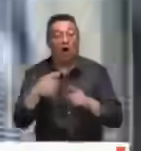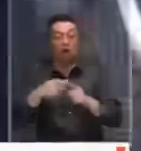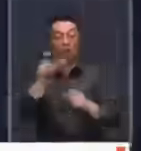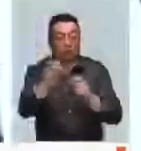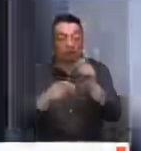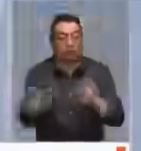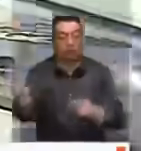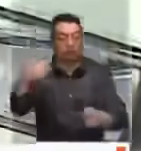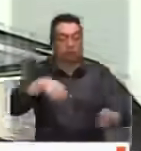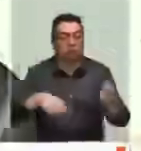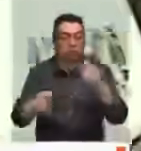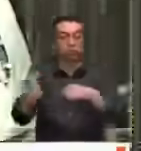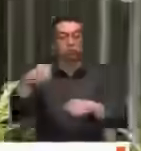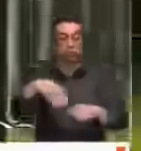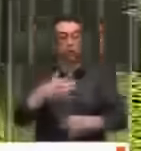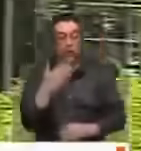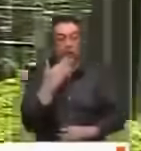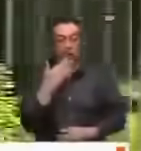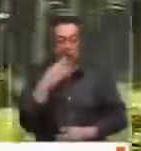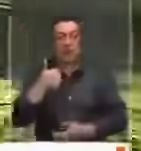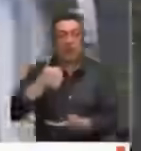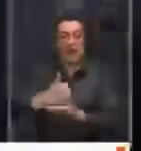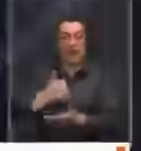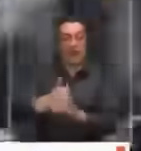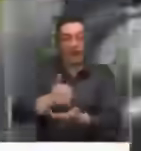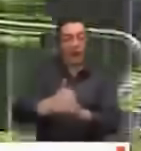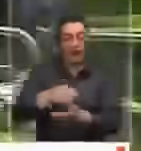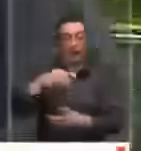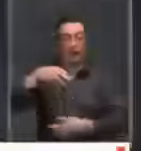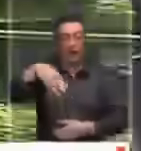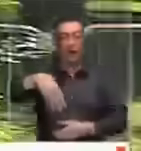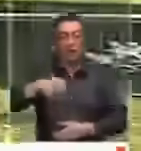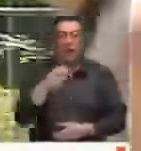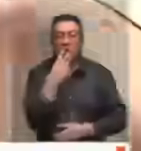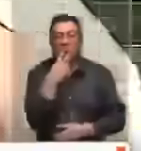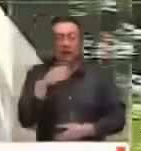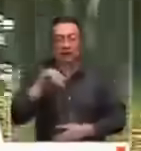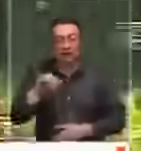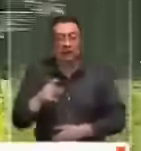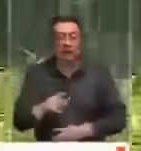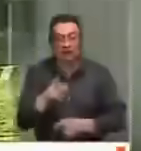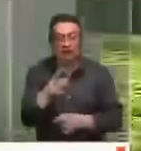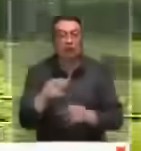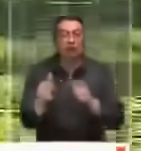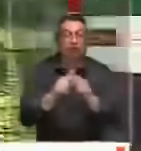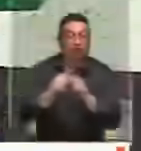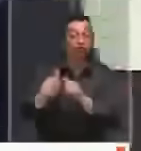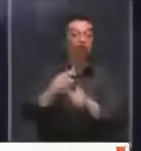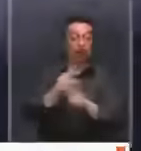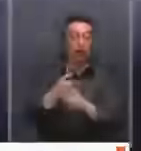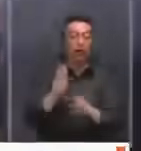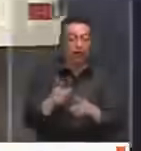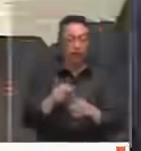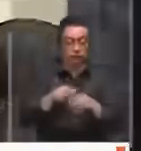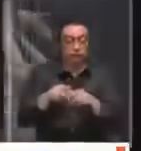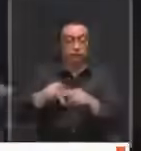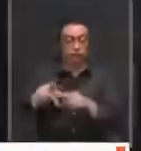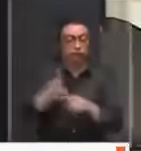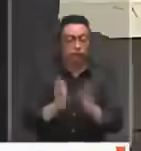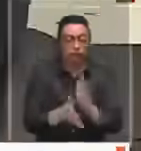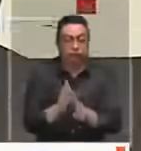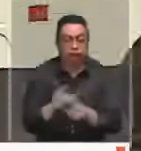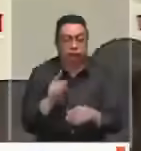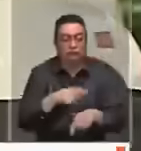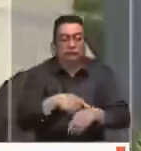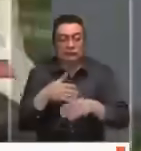cercanos, también, por supuesto, la alcaldesa de Providencia, Evelyn Matthei, muy cercana a él, y parte de lo que